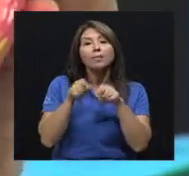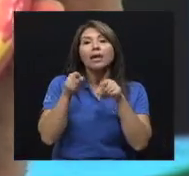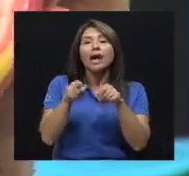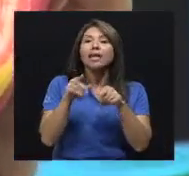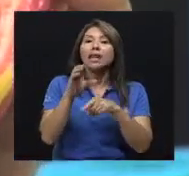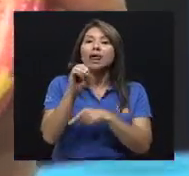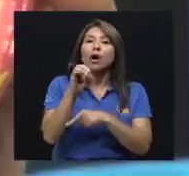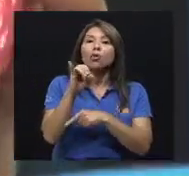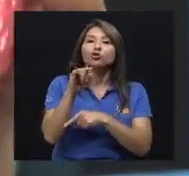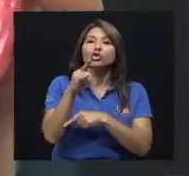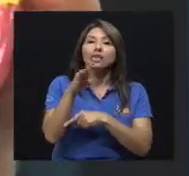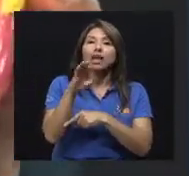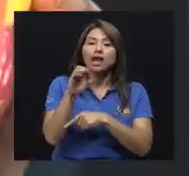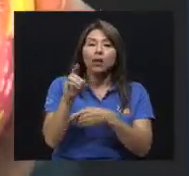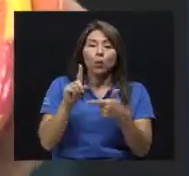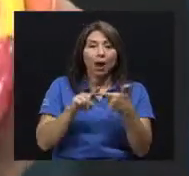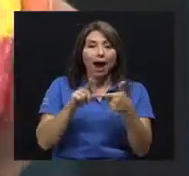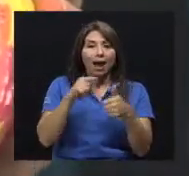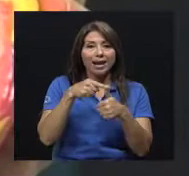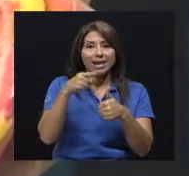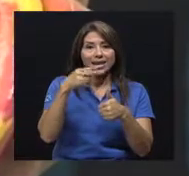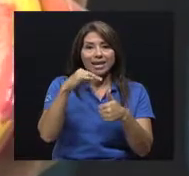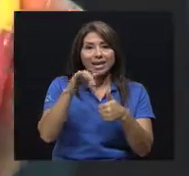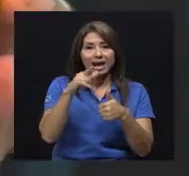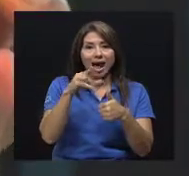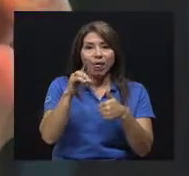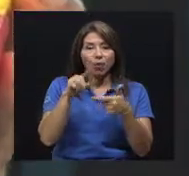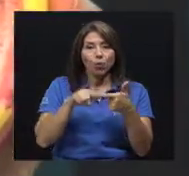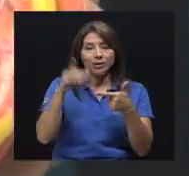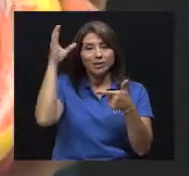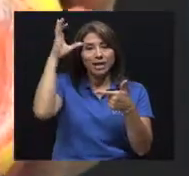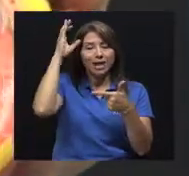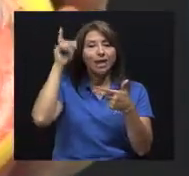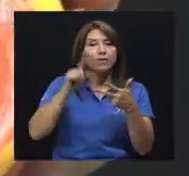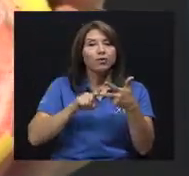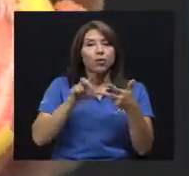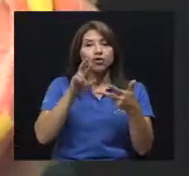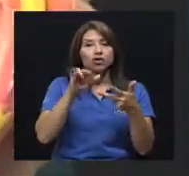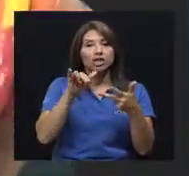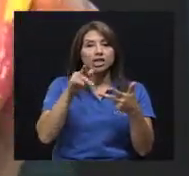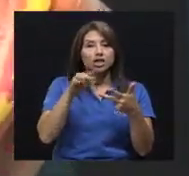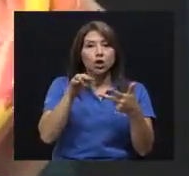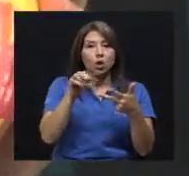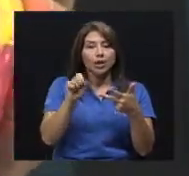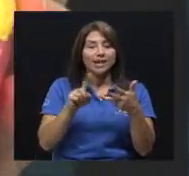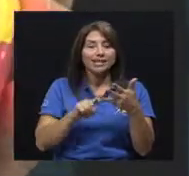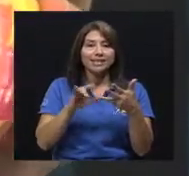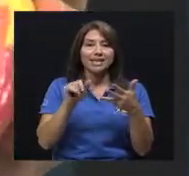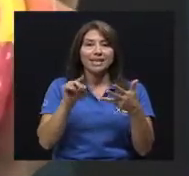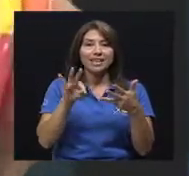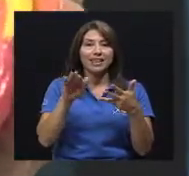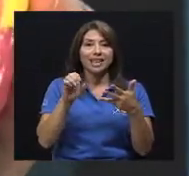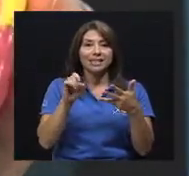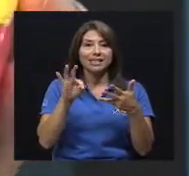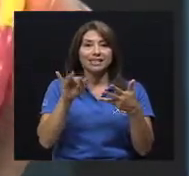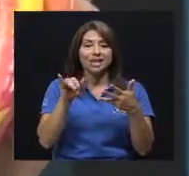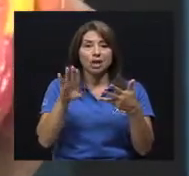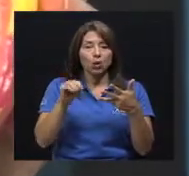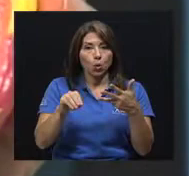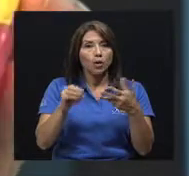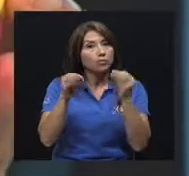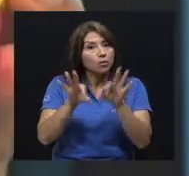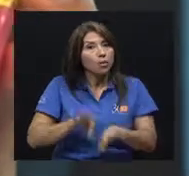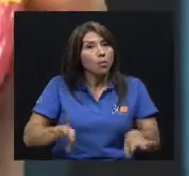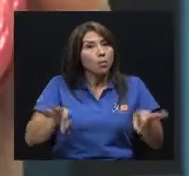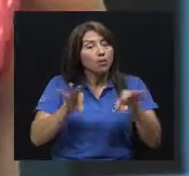a tejidos importantes como es el hígado, el cerebro, los riñones, el intestino, donde la sangre y el oxígeno son muy importantes